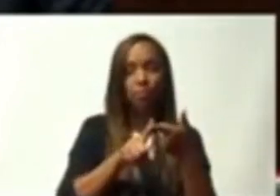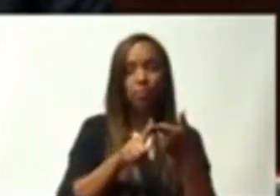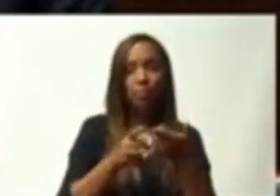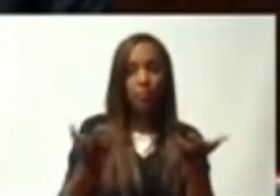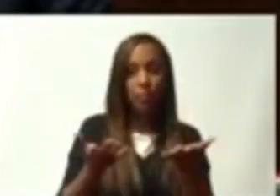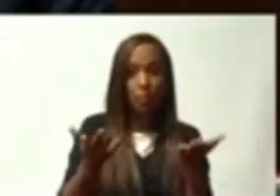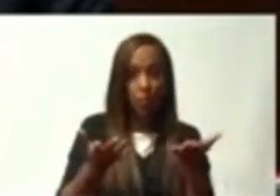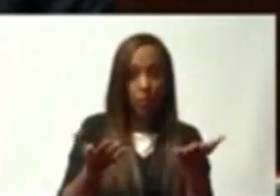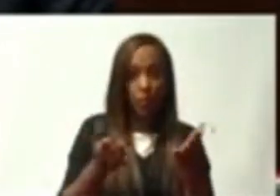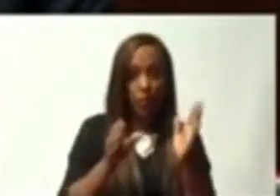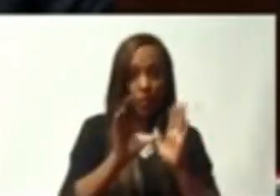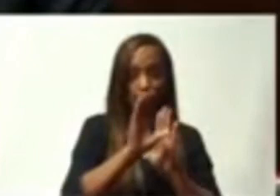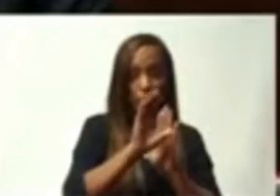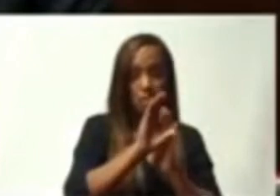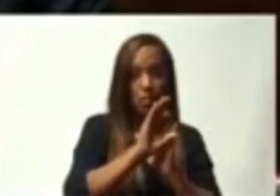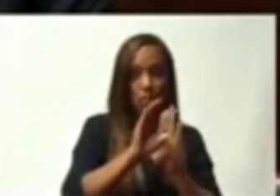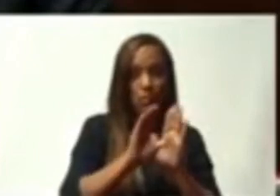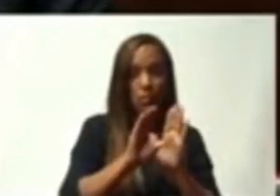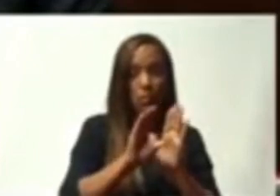253-12,